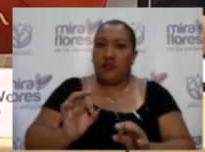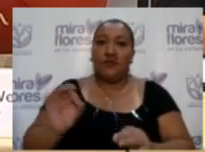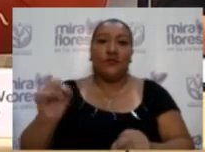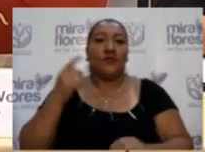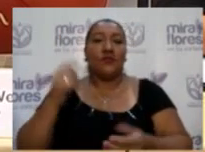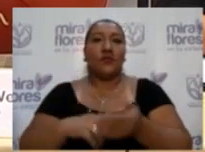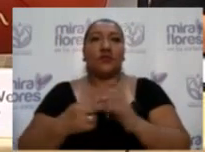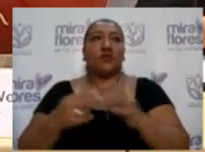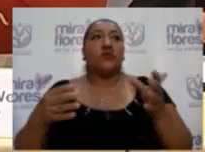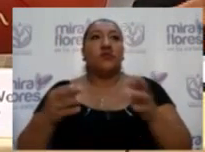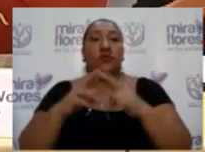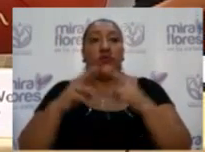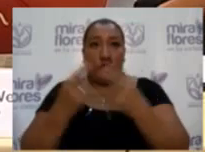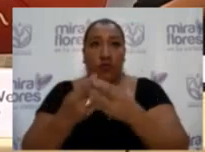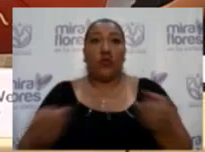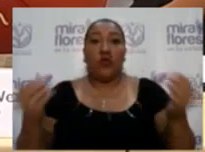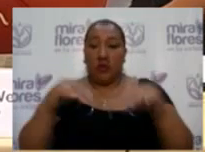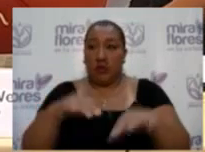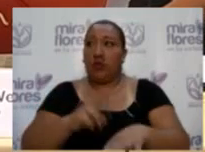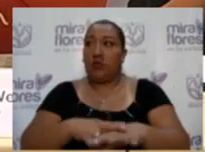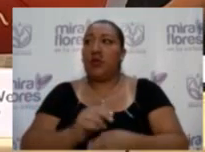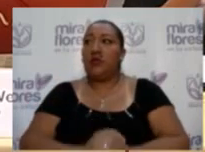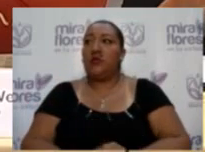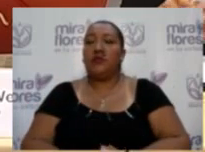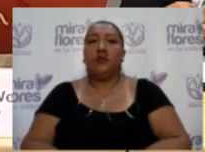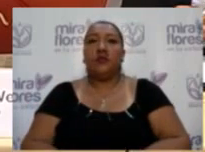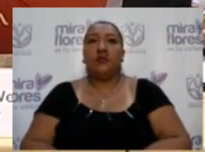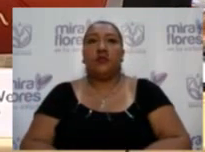de consejillo previa a la sesión ordinaria.